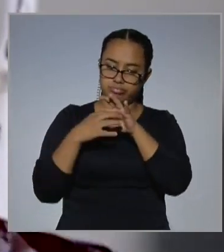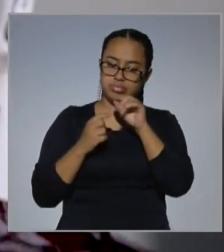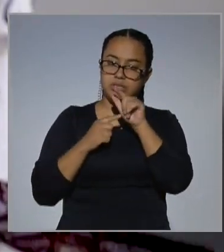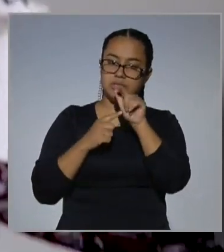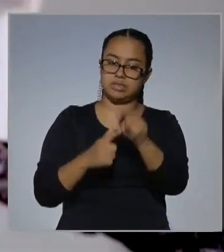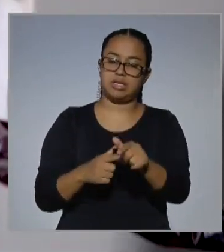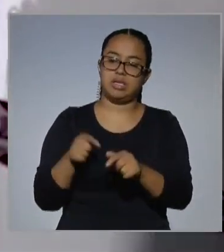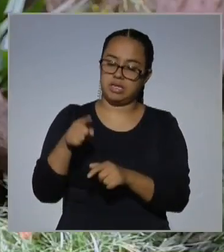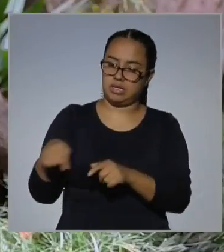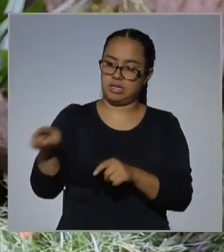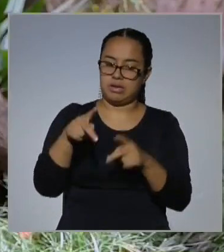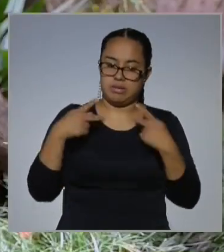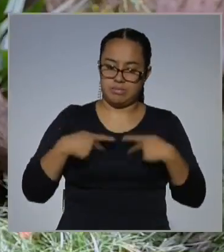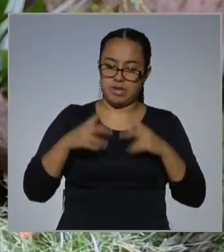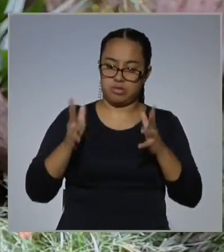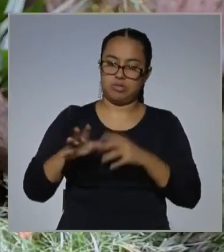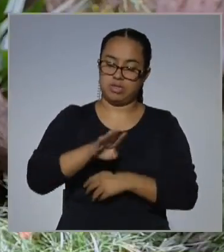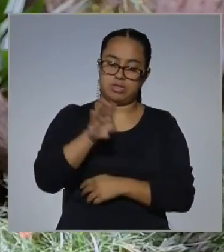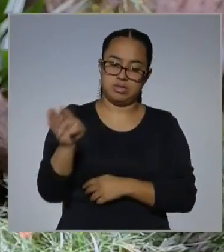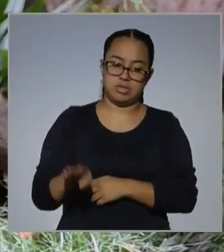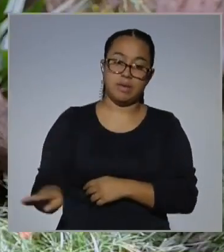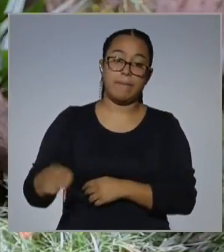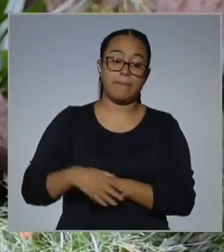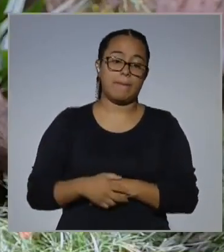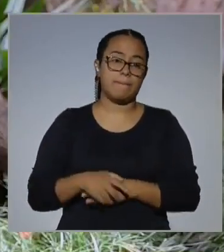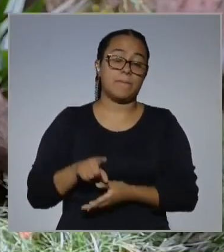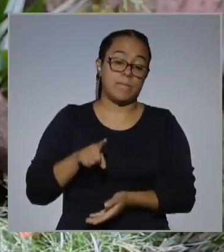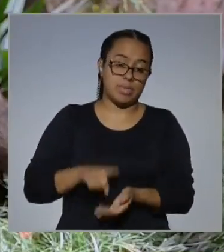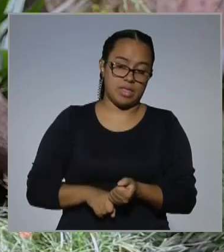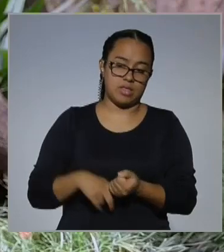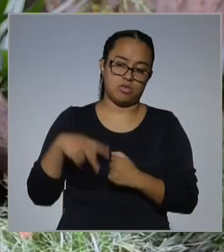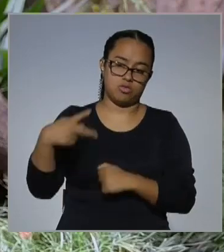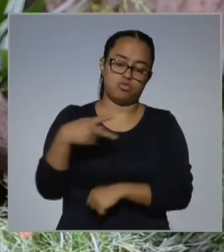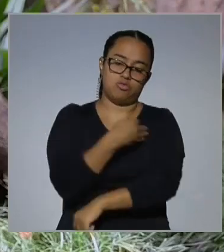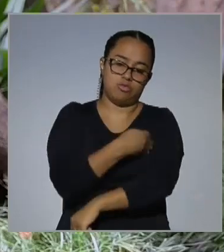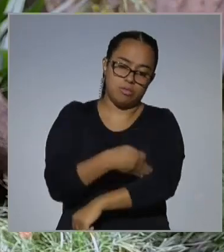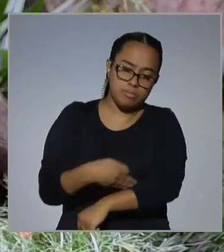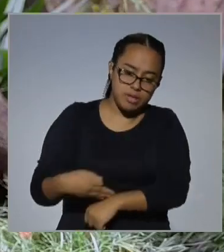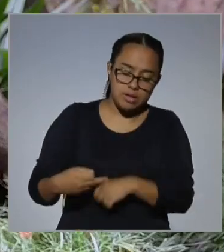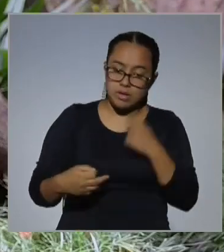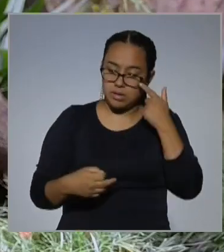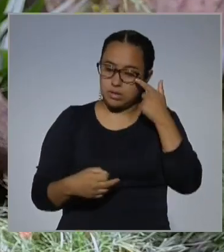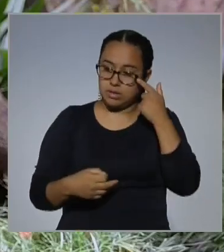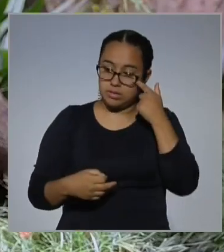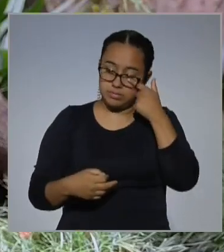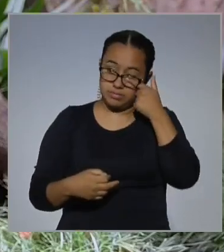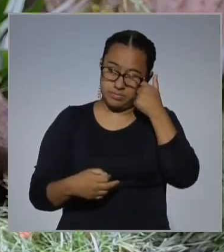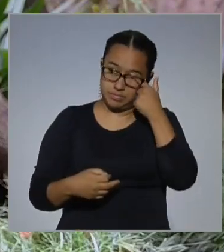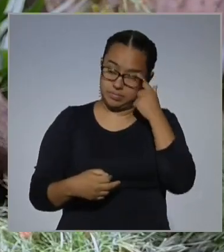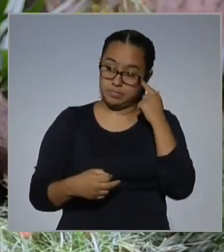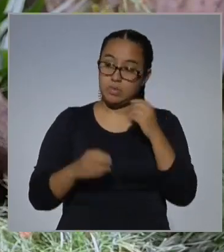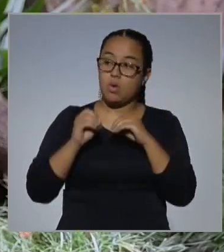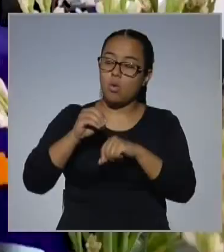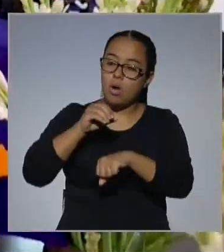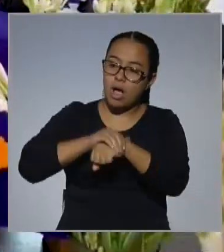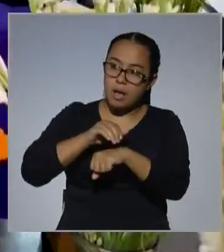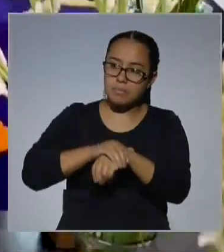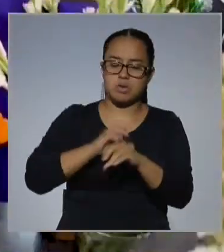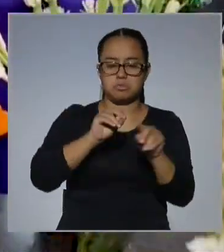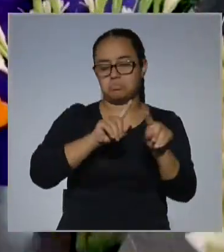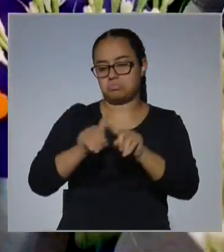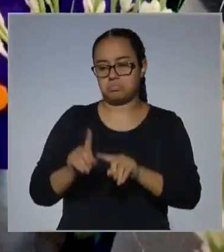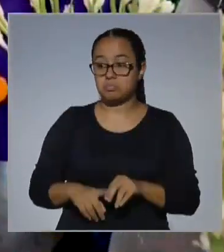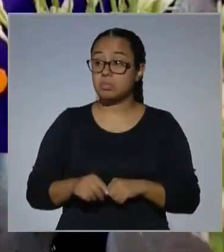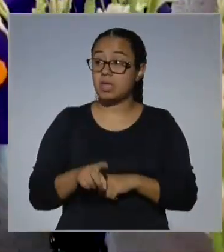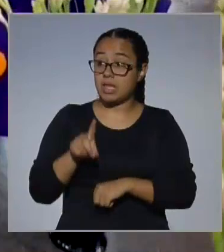con las personas que han fallecido dentro del ámbito familiar, del ámbito entre amigos, etc. El Día